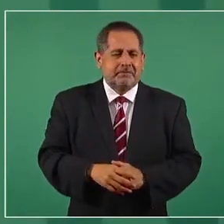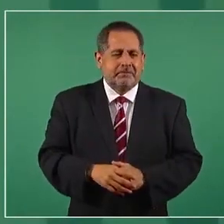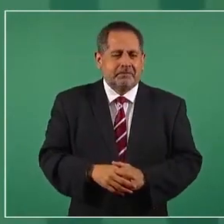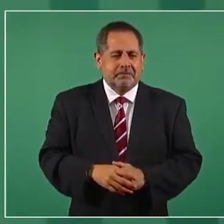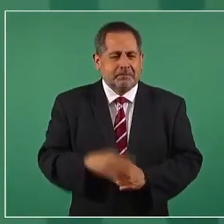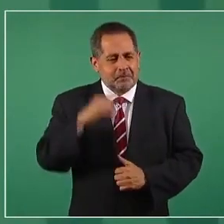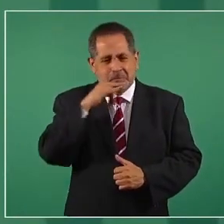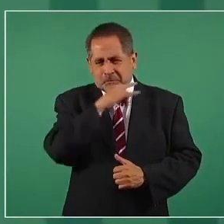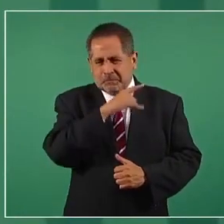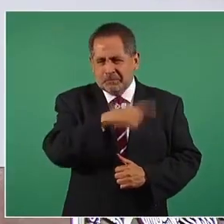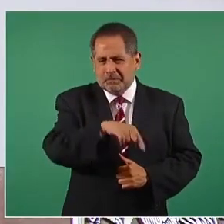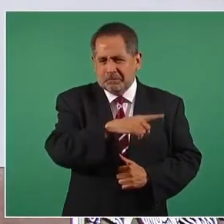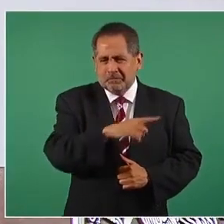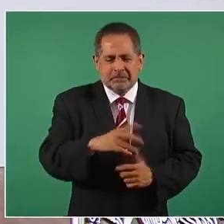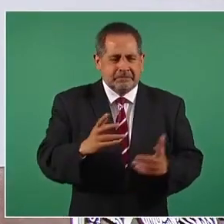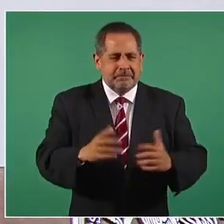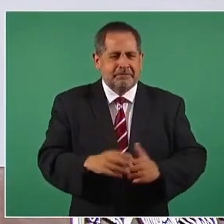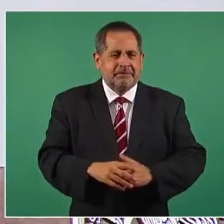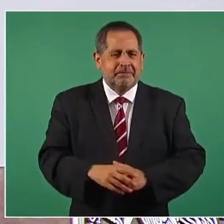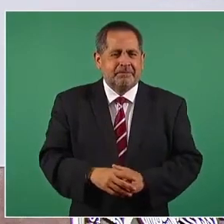la hipocresía.